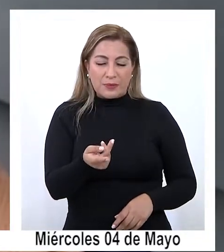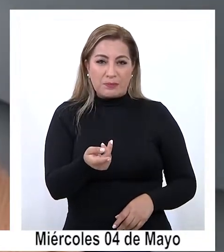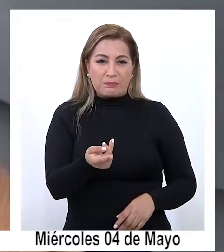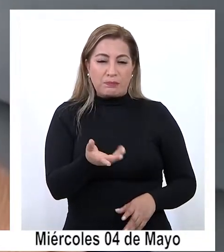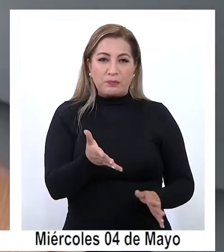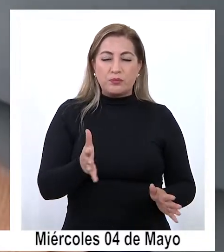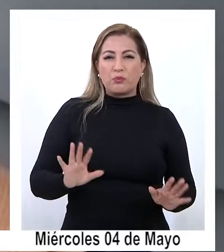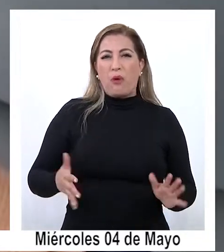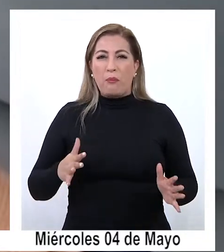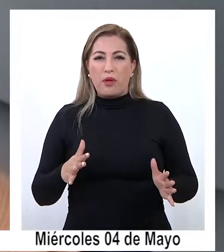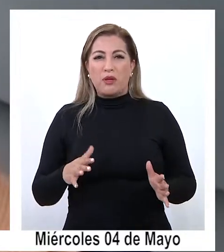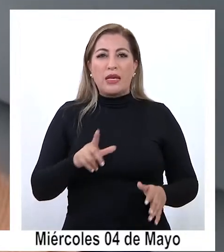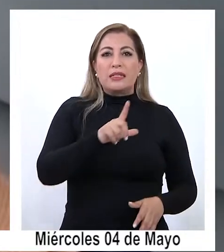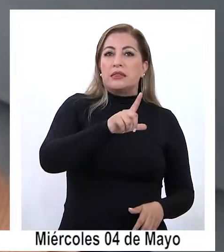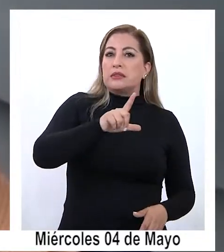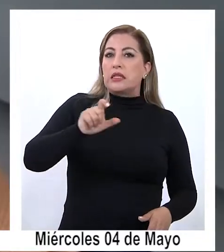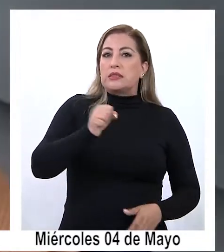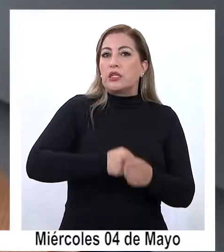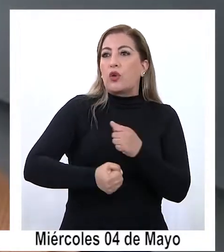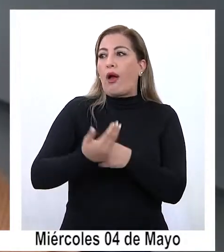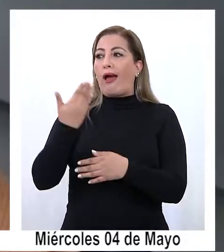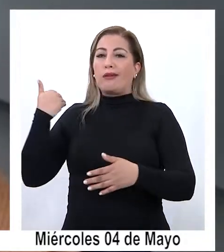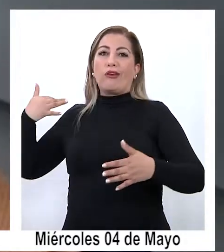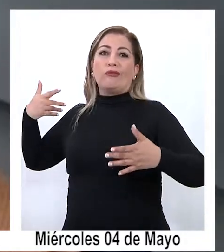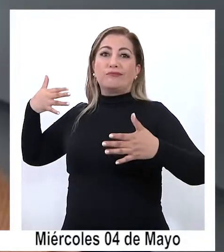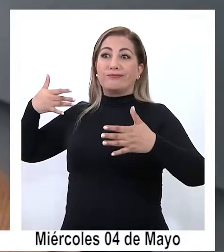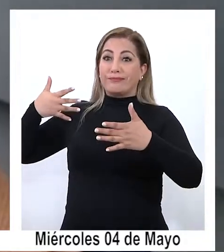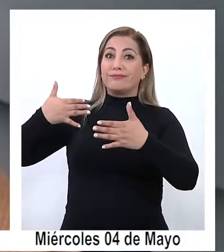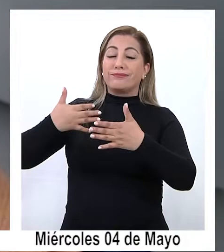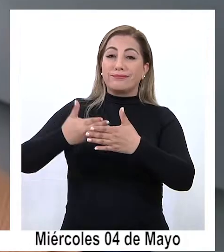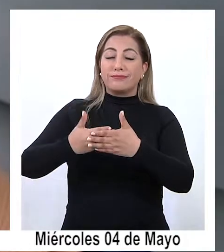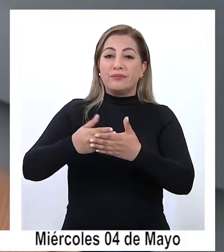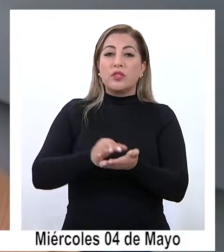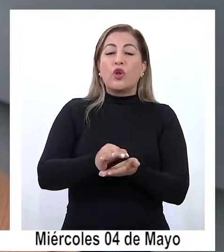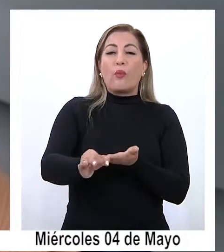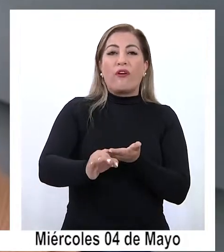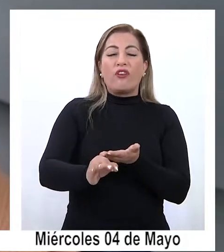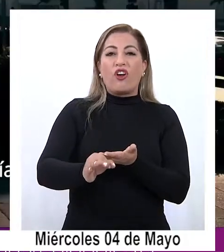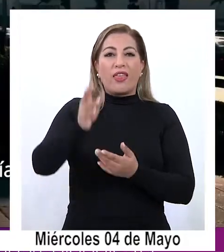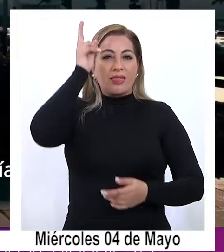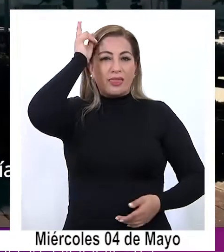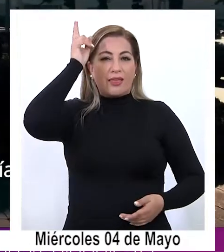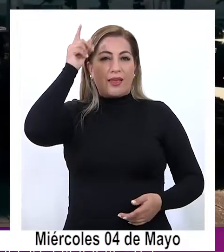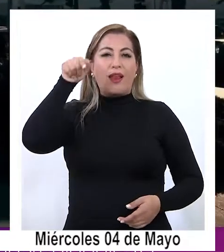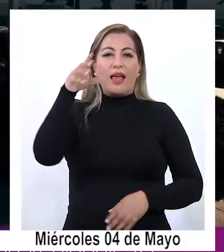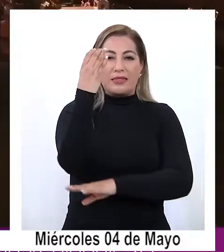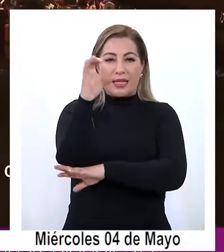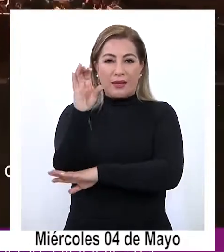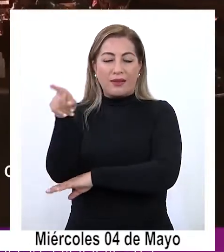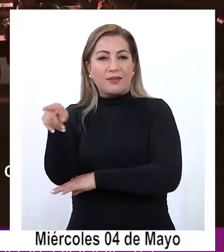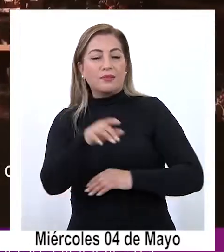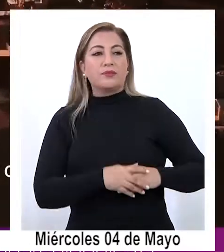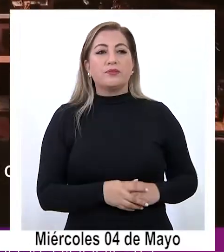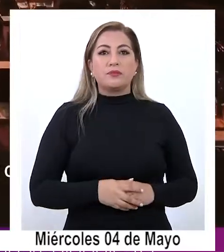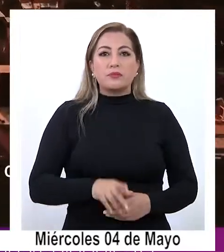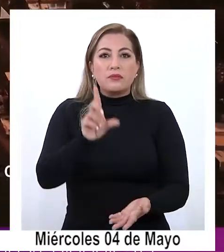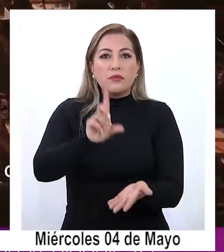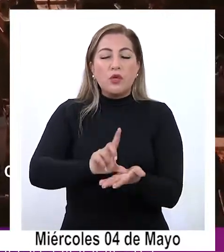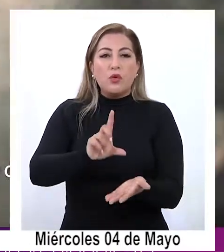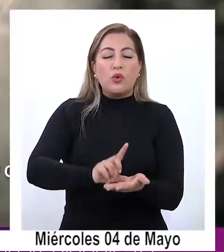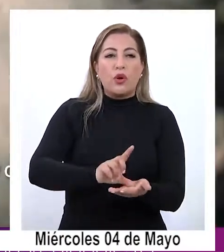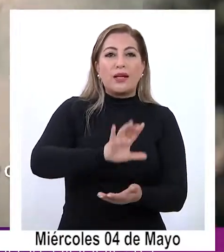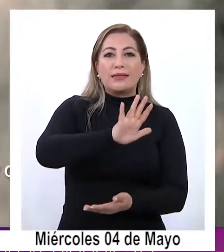de alrededor de 700 años de historia cronológica de los pueblos indígenas en esa región. El sitio de